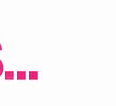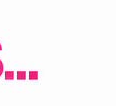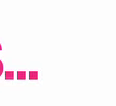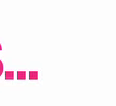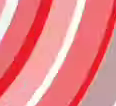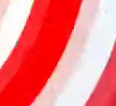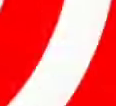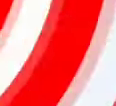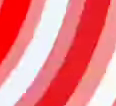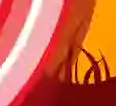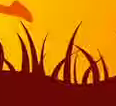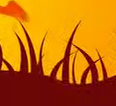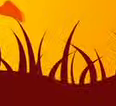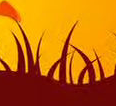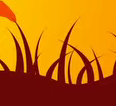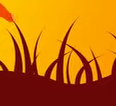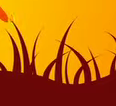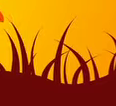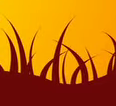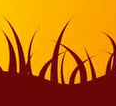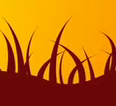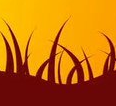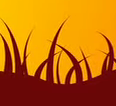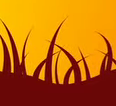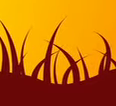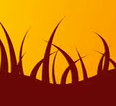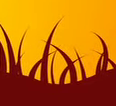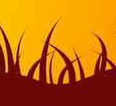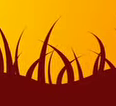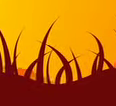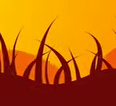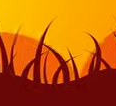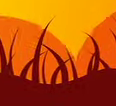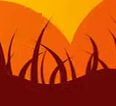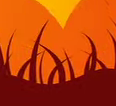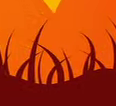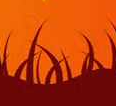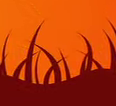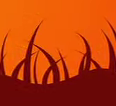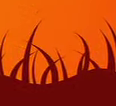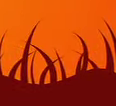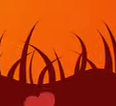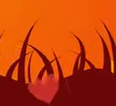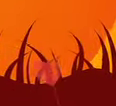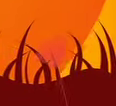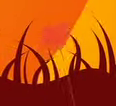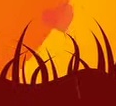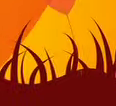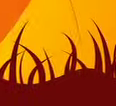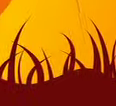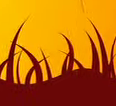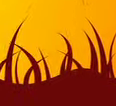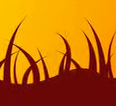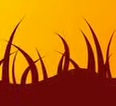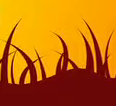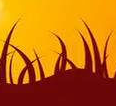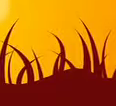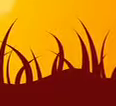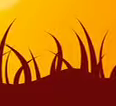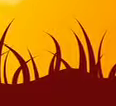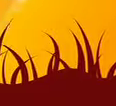broma y broma, tu sentido sexual se asoma. Así que vamos con Edelmira Cárdenas a